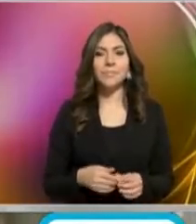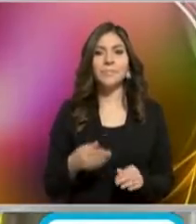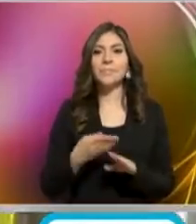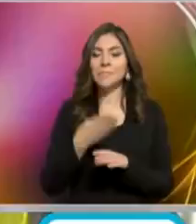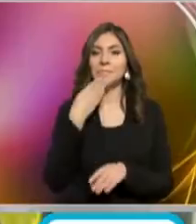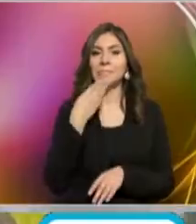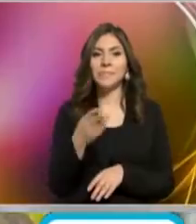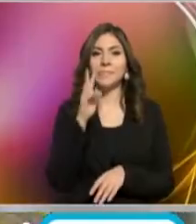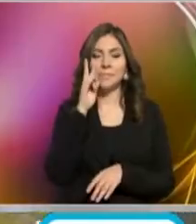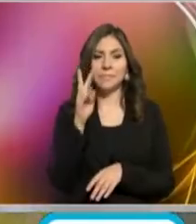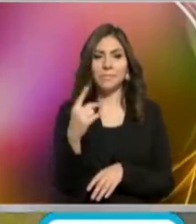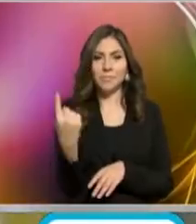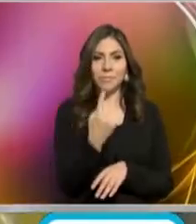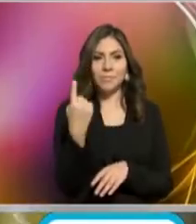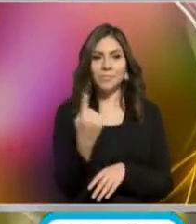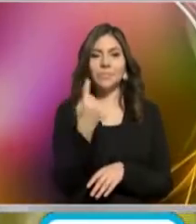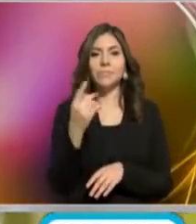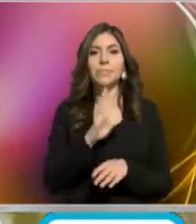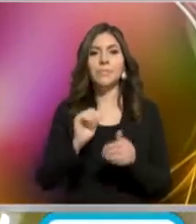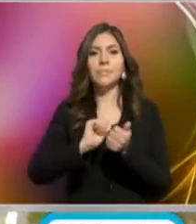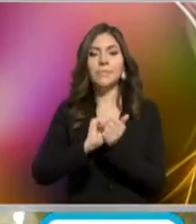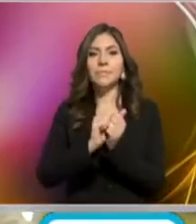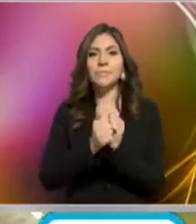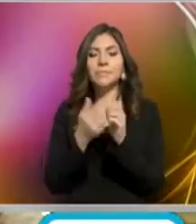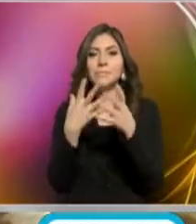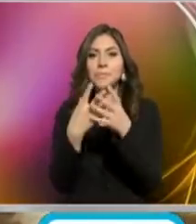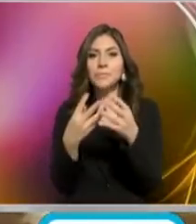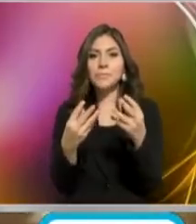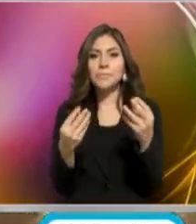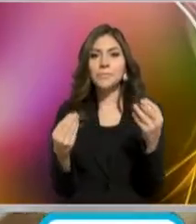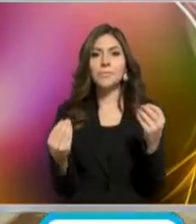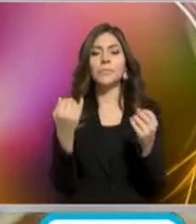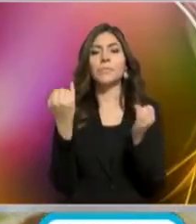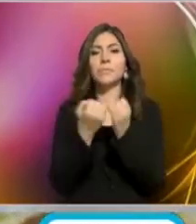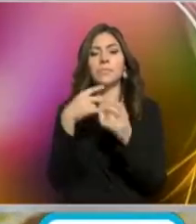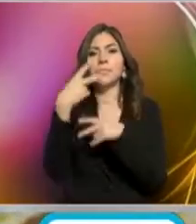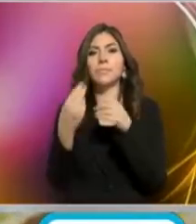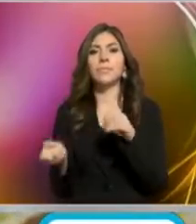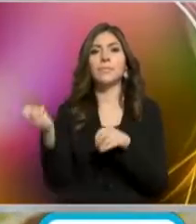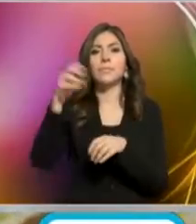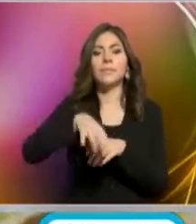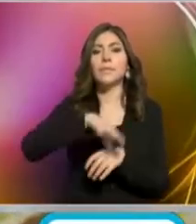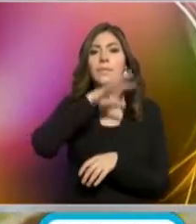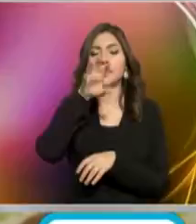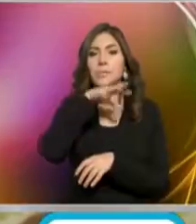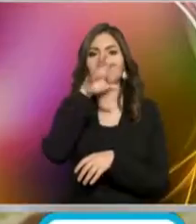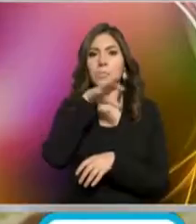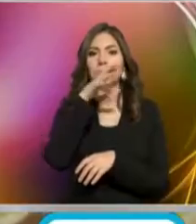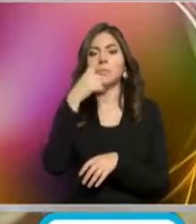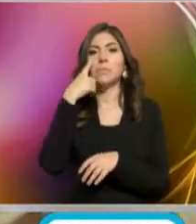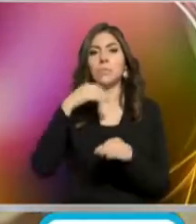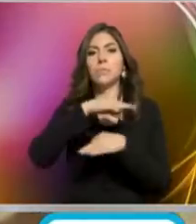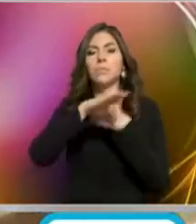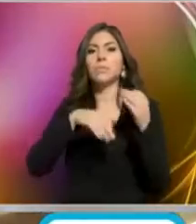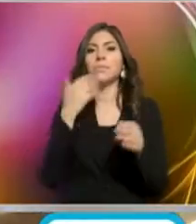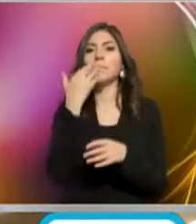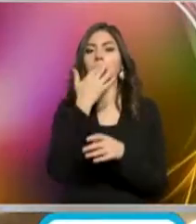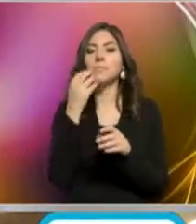Muy bien. Ahí va agarrando. Vamos a echarle de una vez la cebolla, ¿sí? Para que todo vaya